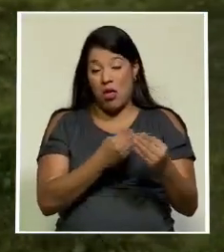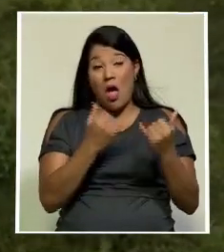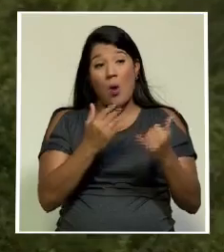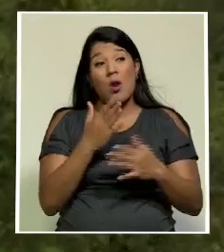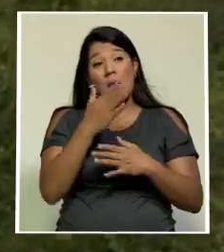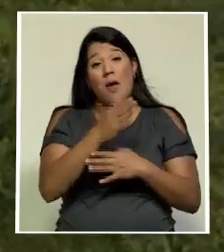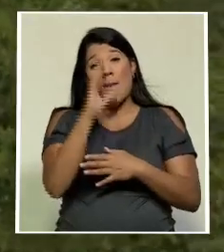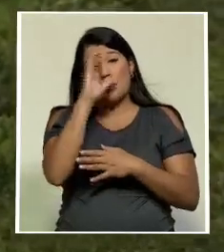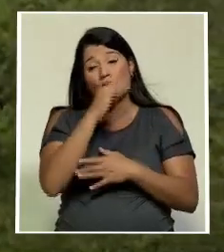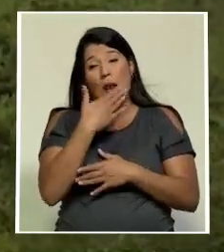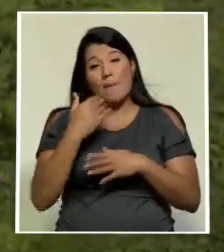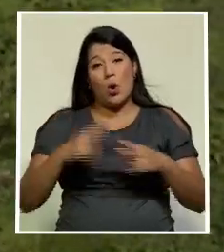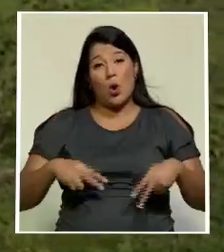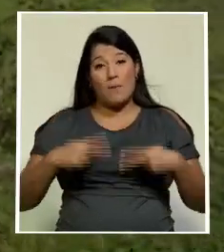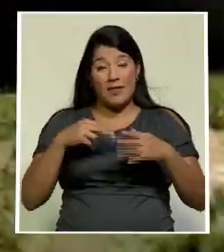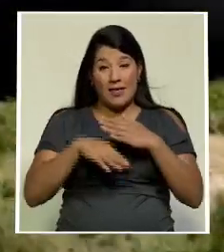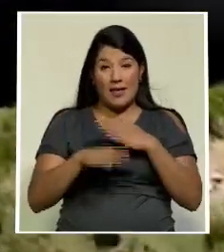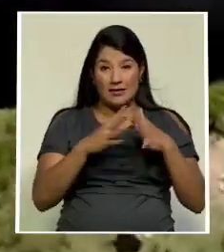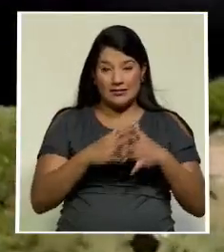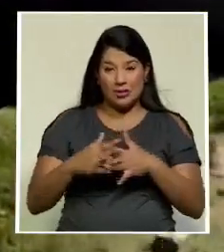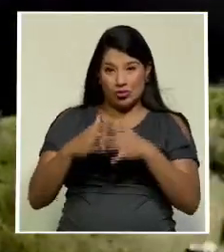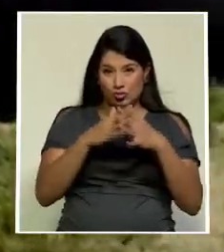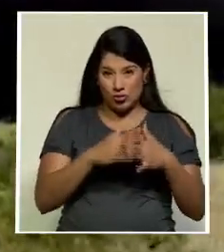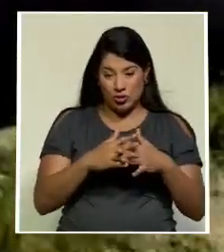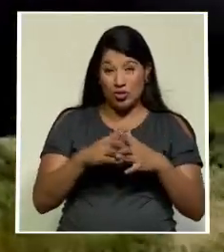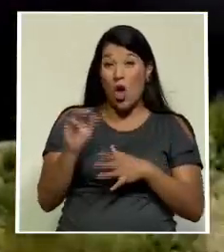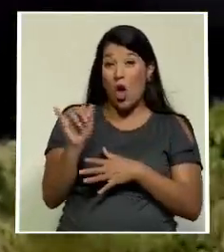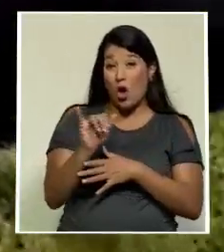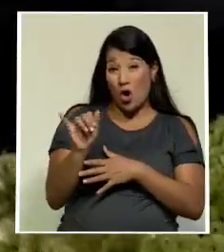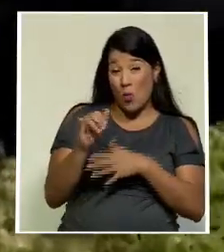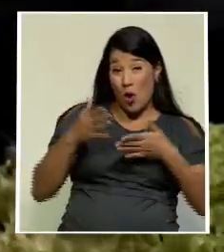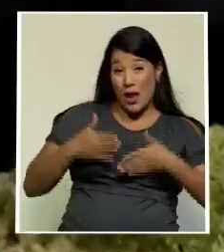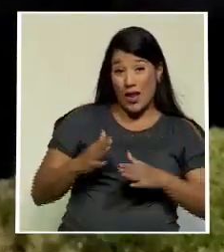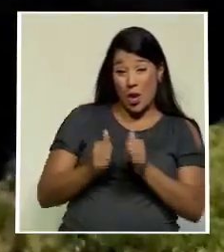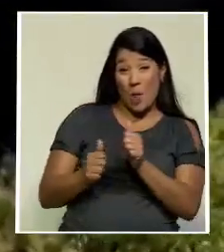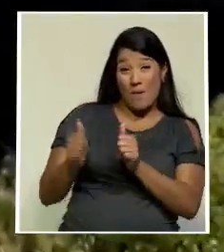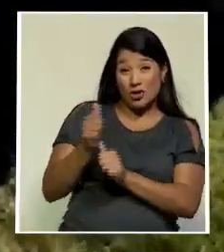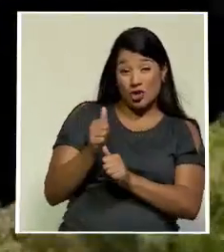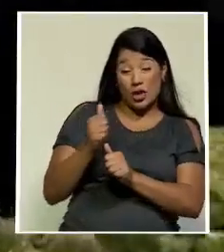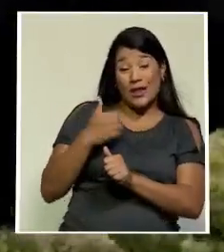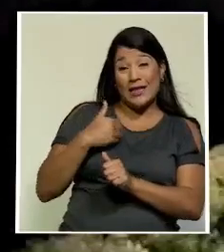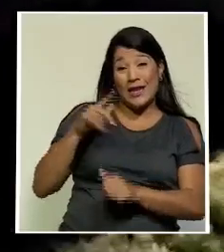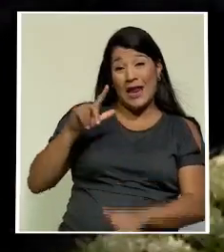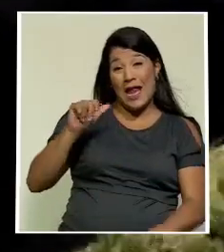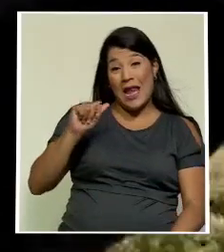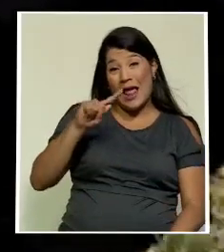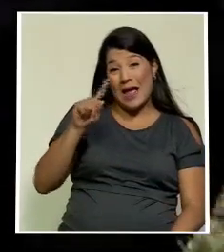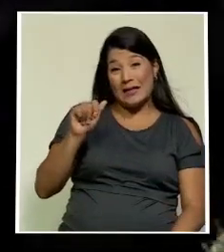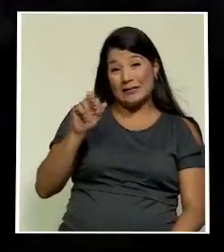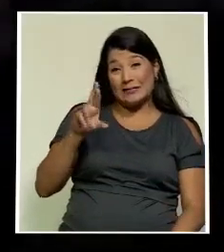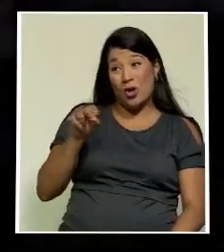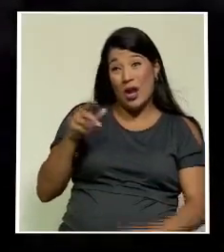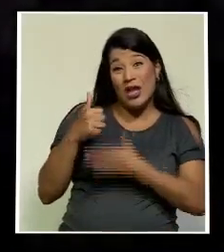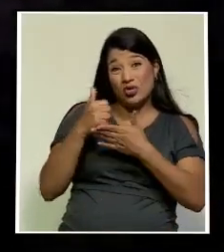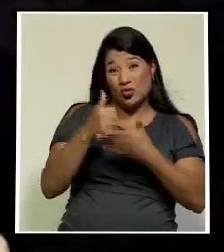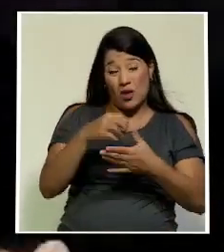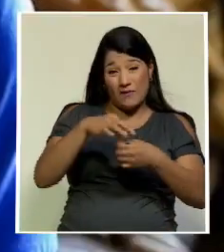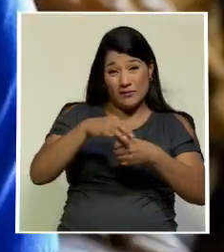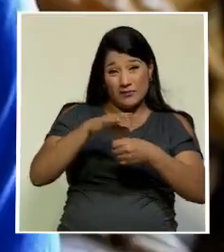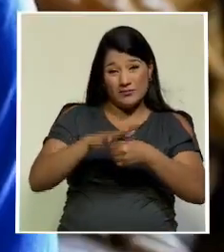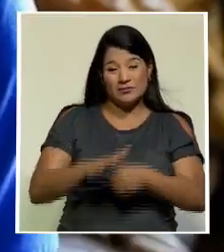vida mejor en Estados Unidos. Fue el caso del mayor de los hijos de Lázaro, el que más le ayudaba en las tareas del campo. Nosotros